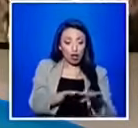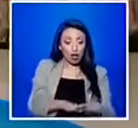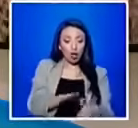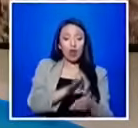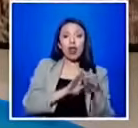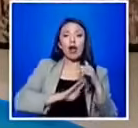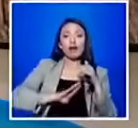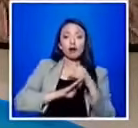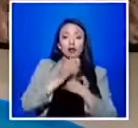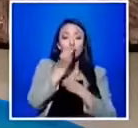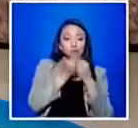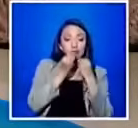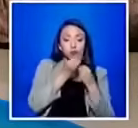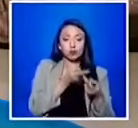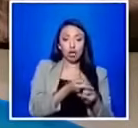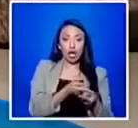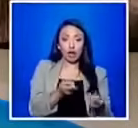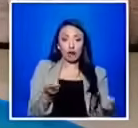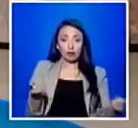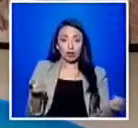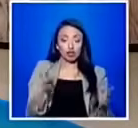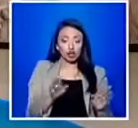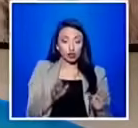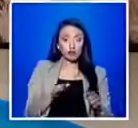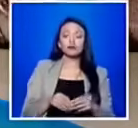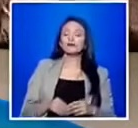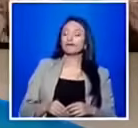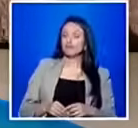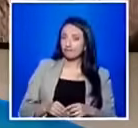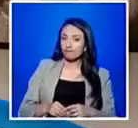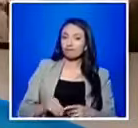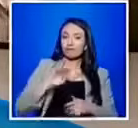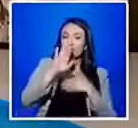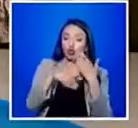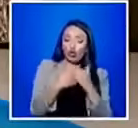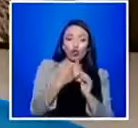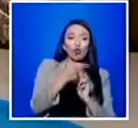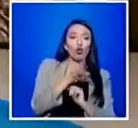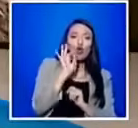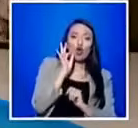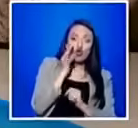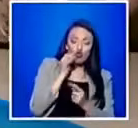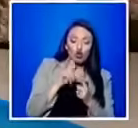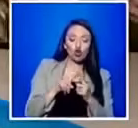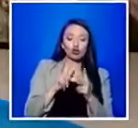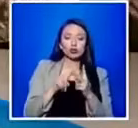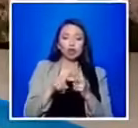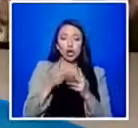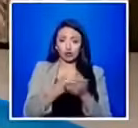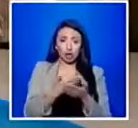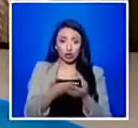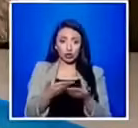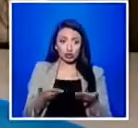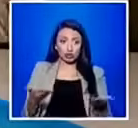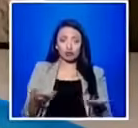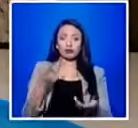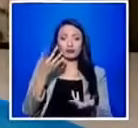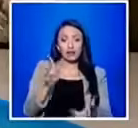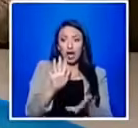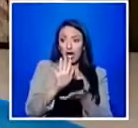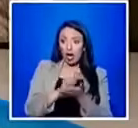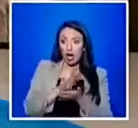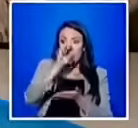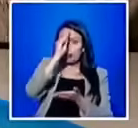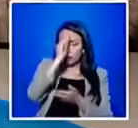base de la alimentación justamente en nuestros hogares. Todas estas frutas, estas hortalizas que ellos ya están aprendiendo a